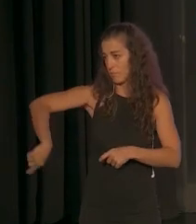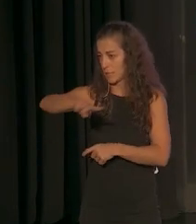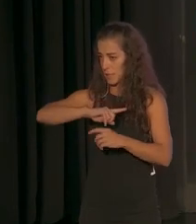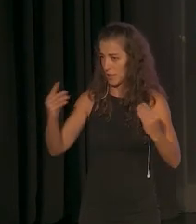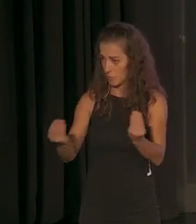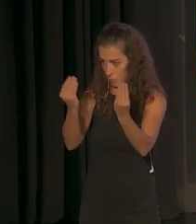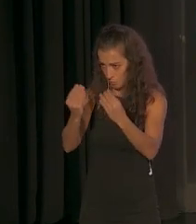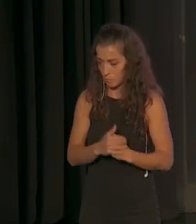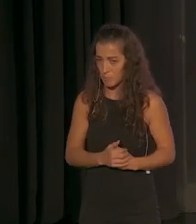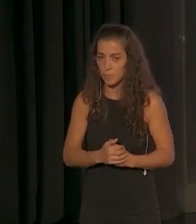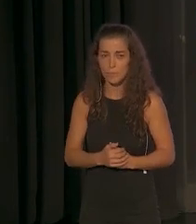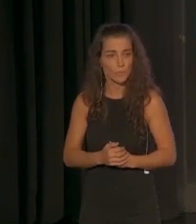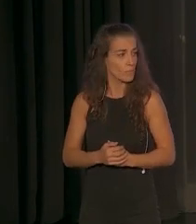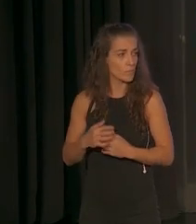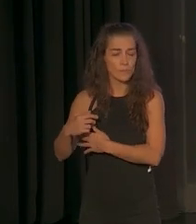families.